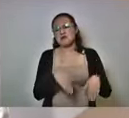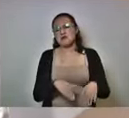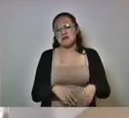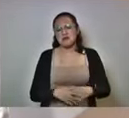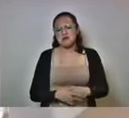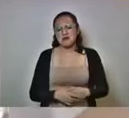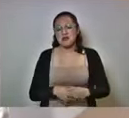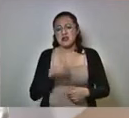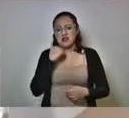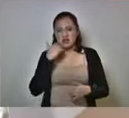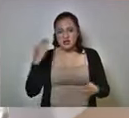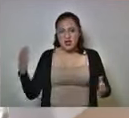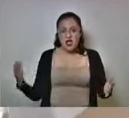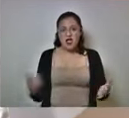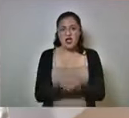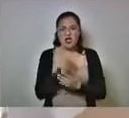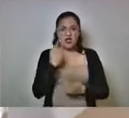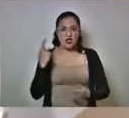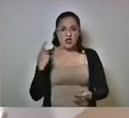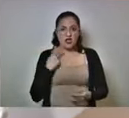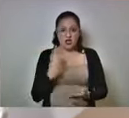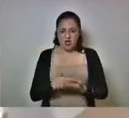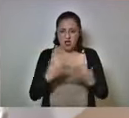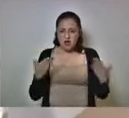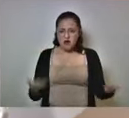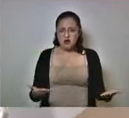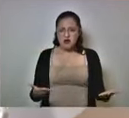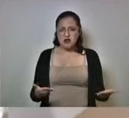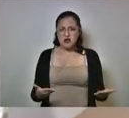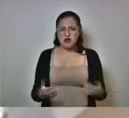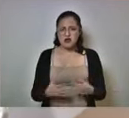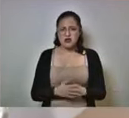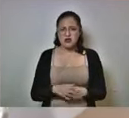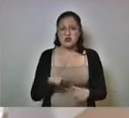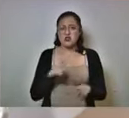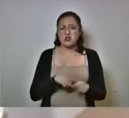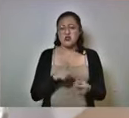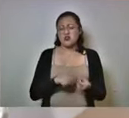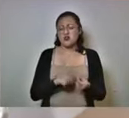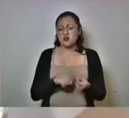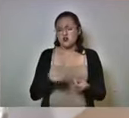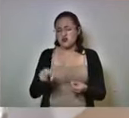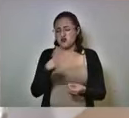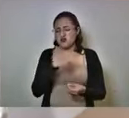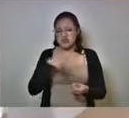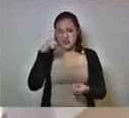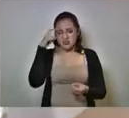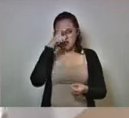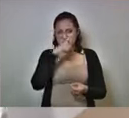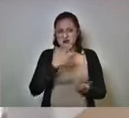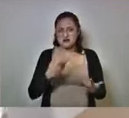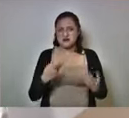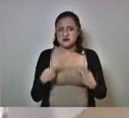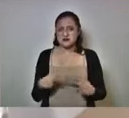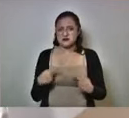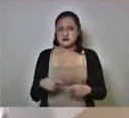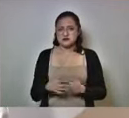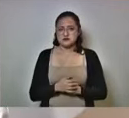Ellos quieren ganar una batalla política ahora, en esta coyuntura complicada de la sociedad.